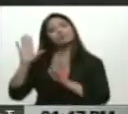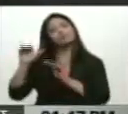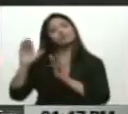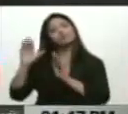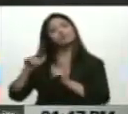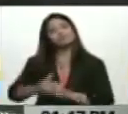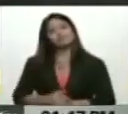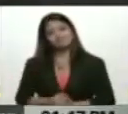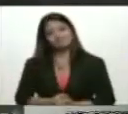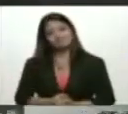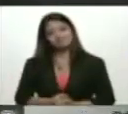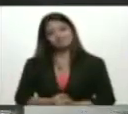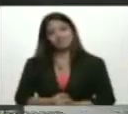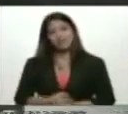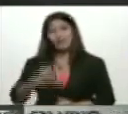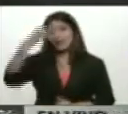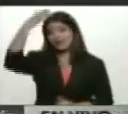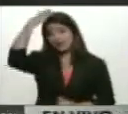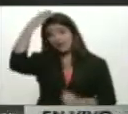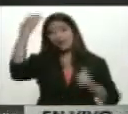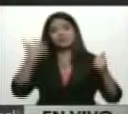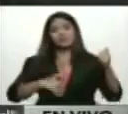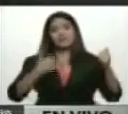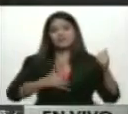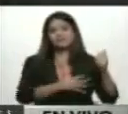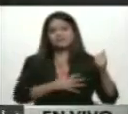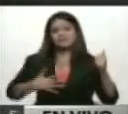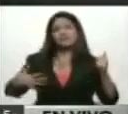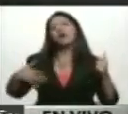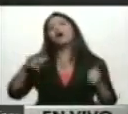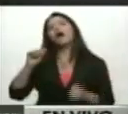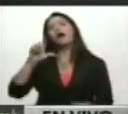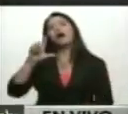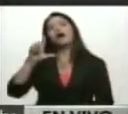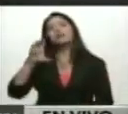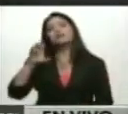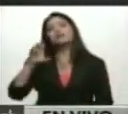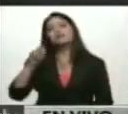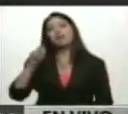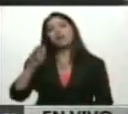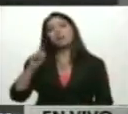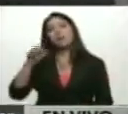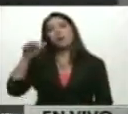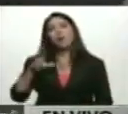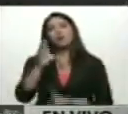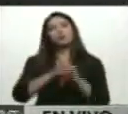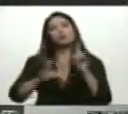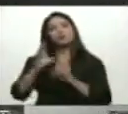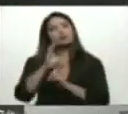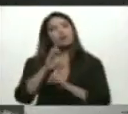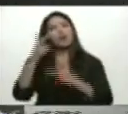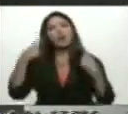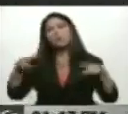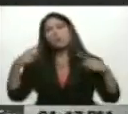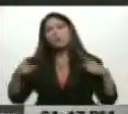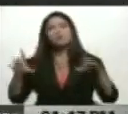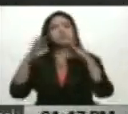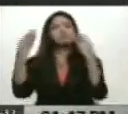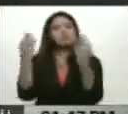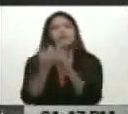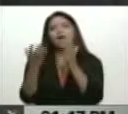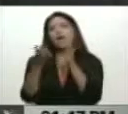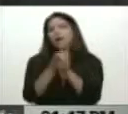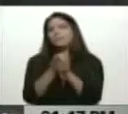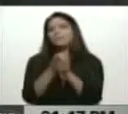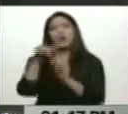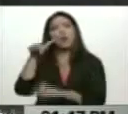a nuestro rey de la bandola anselmo lópez la música hoy se siente cultores y cultoras familiares amigos